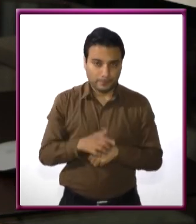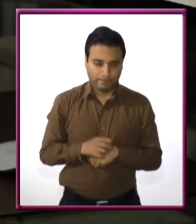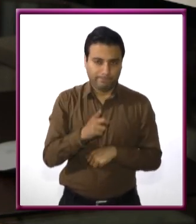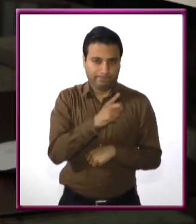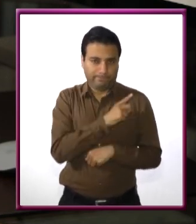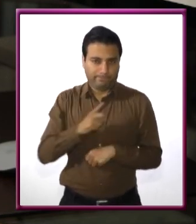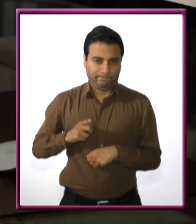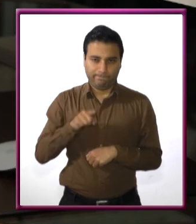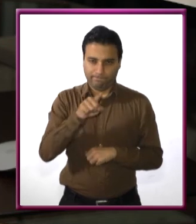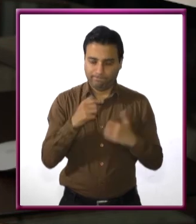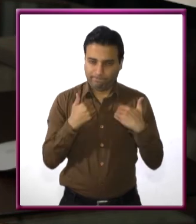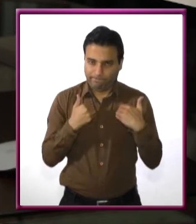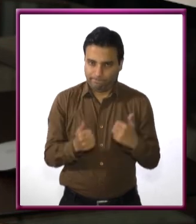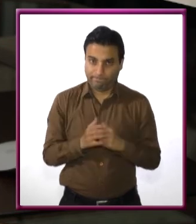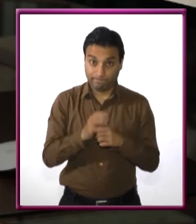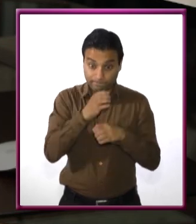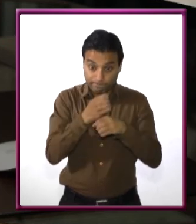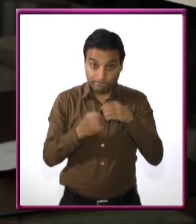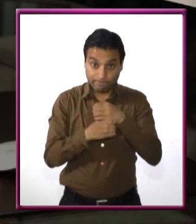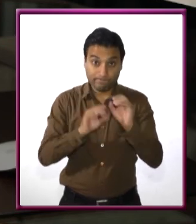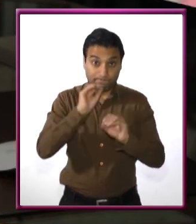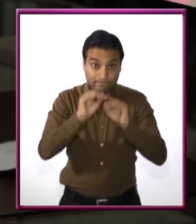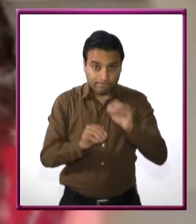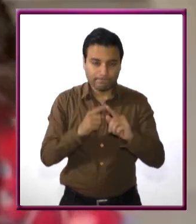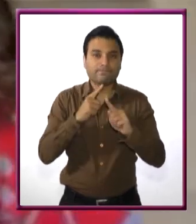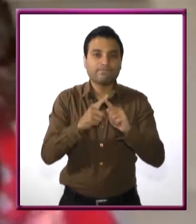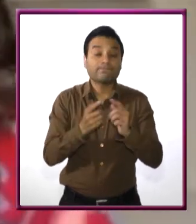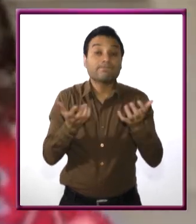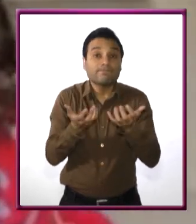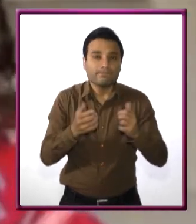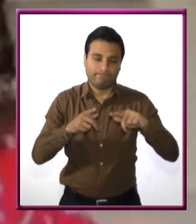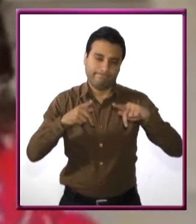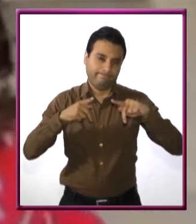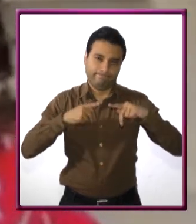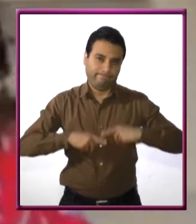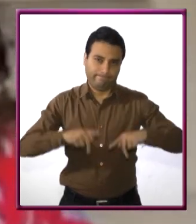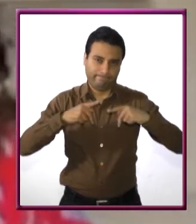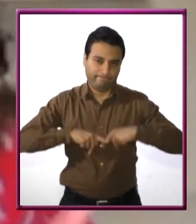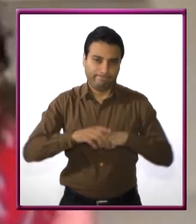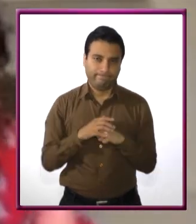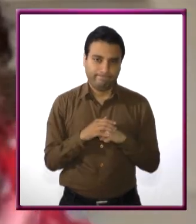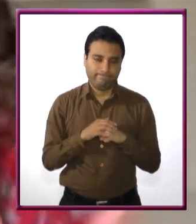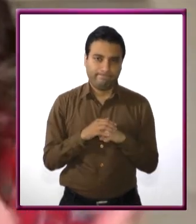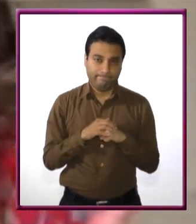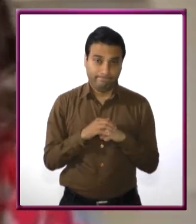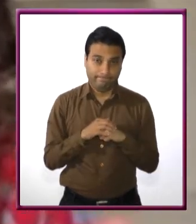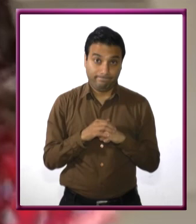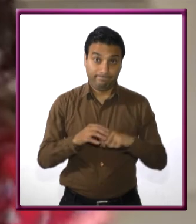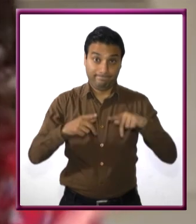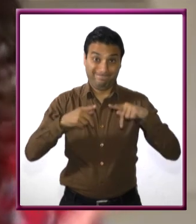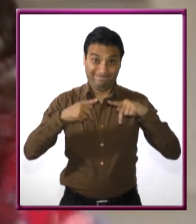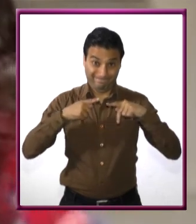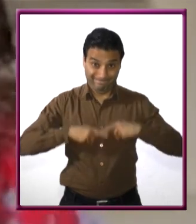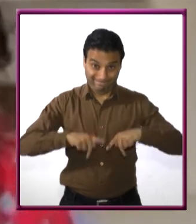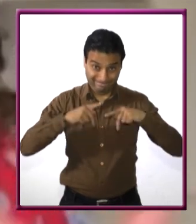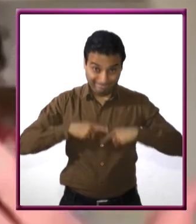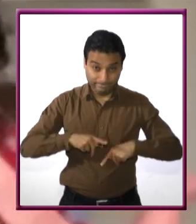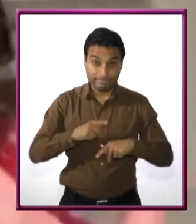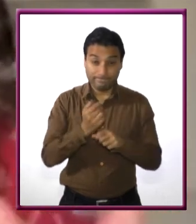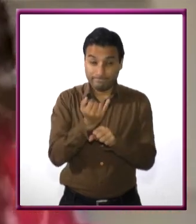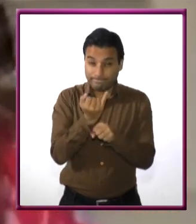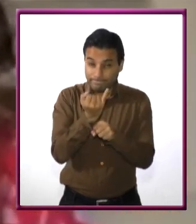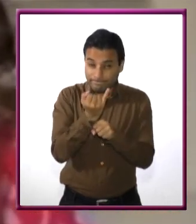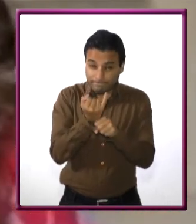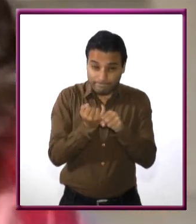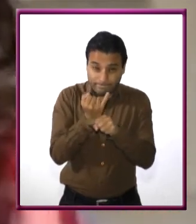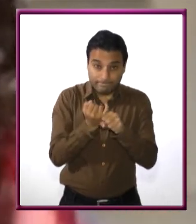estar conscientes de que estos artefactos los hemos construido nosotros mismos, ¿no? Como especie humana. Entonces, el acceso que nosotros vamos a tener